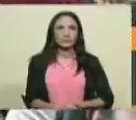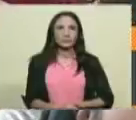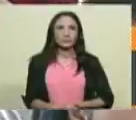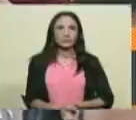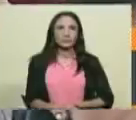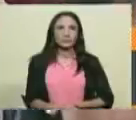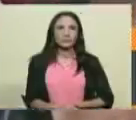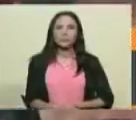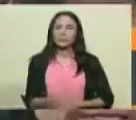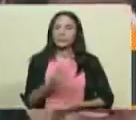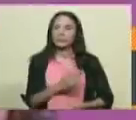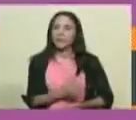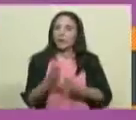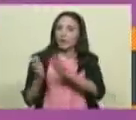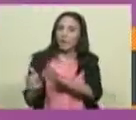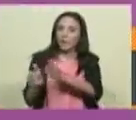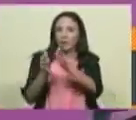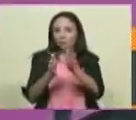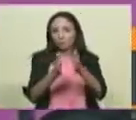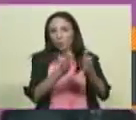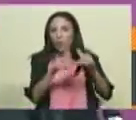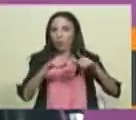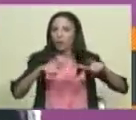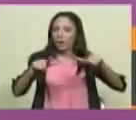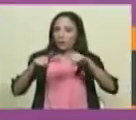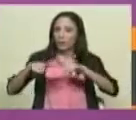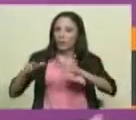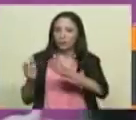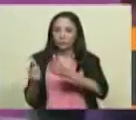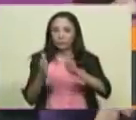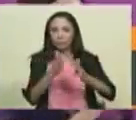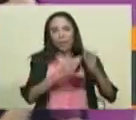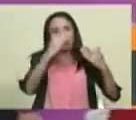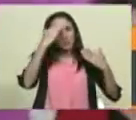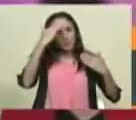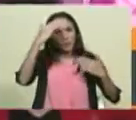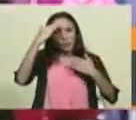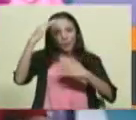Ahora me voy a acercar por aquí a saludar a este mujerero.